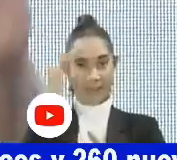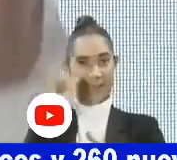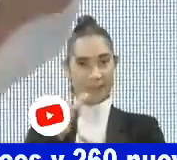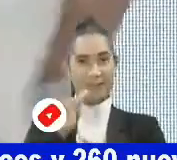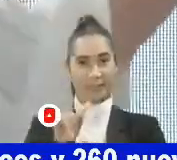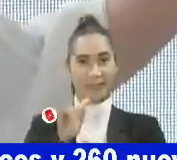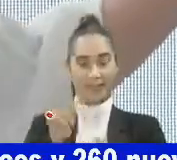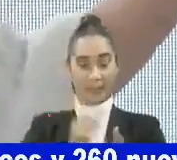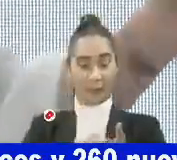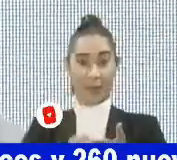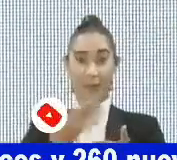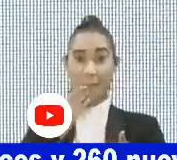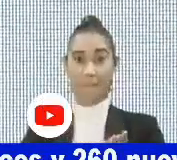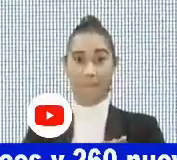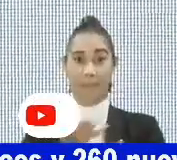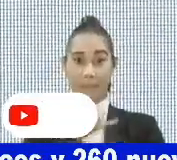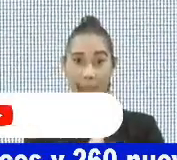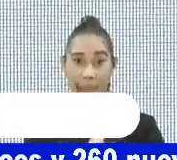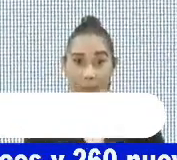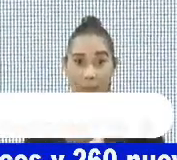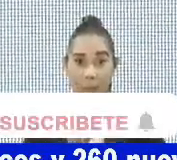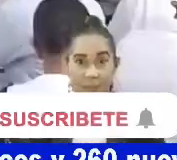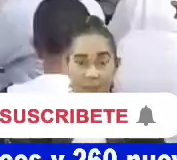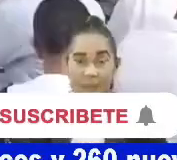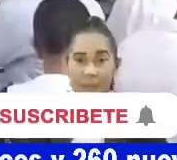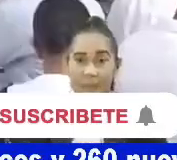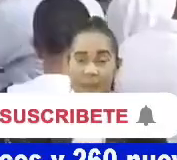ahí. Así que un aplauso.